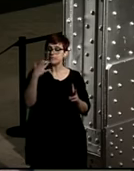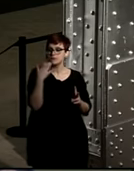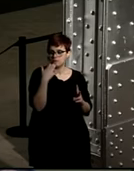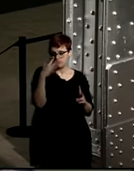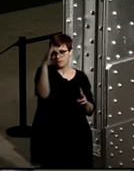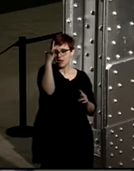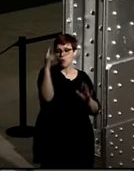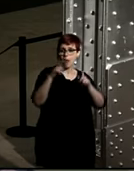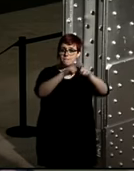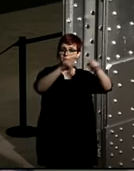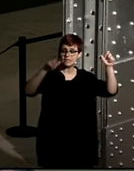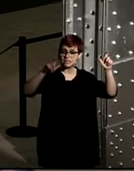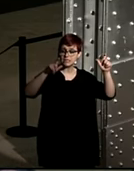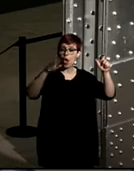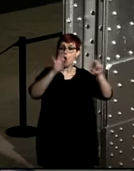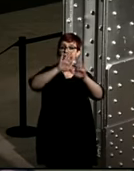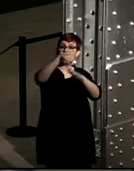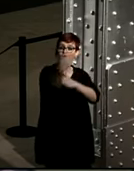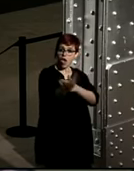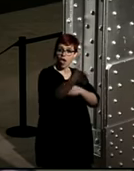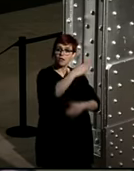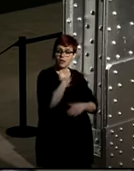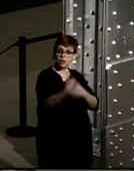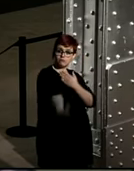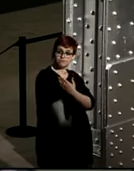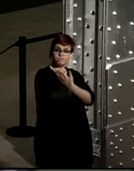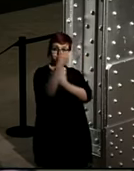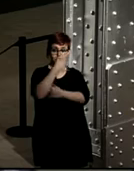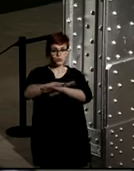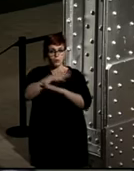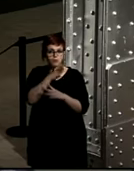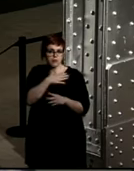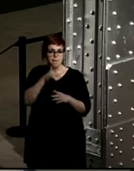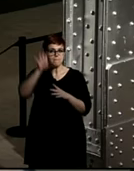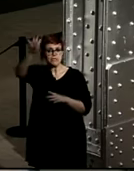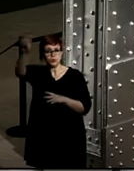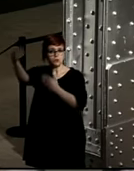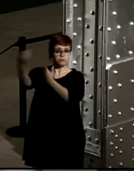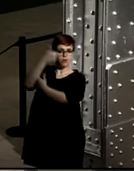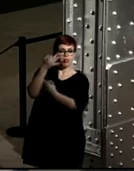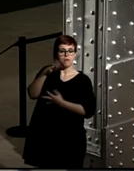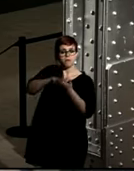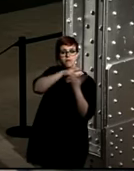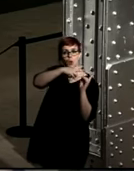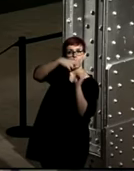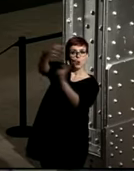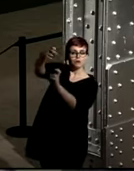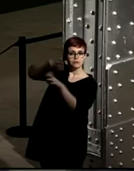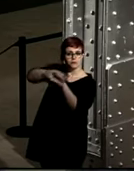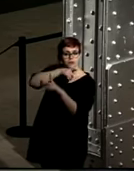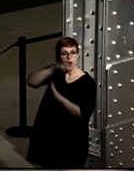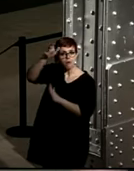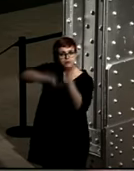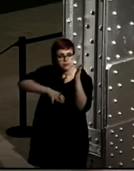marca o una empresa o alguien de fuera quiere venir y hacer cine e invertir aquí, pues que haya una desgravación fiscal para ellos, que